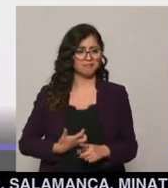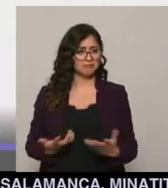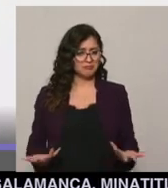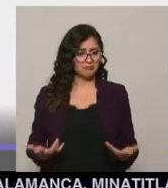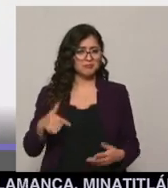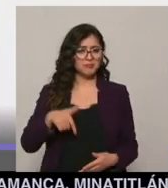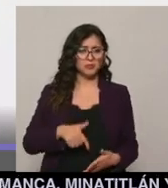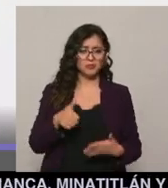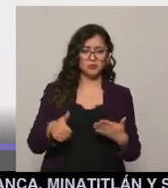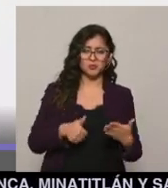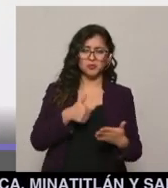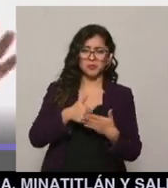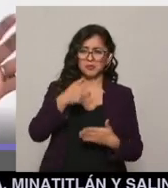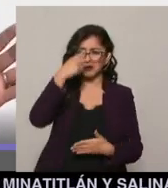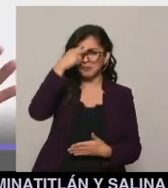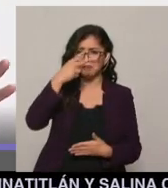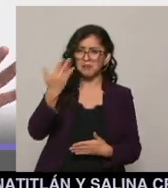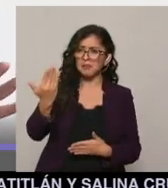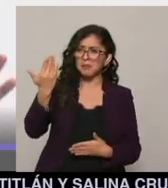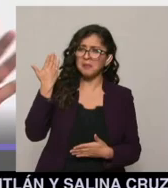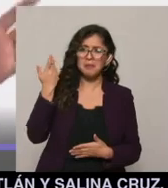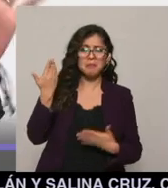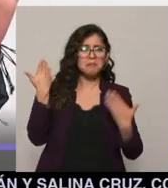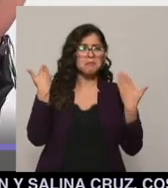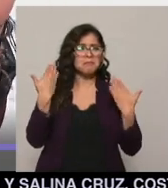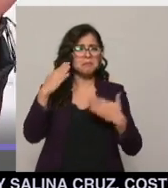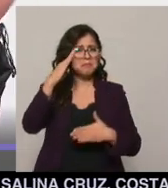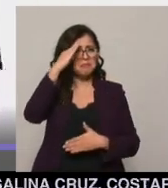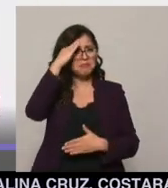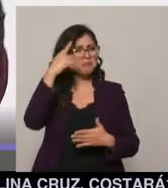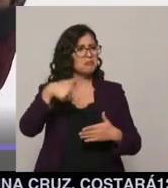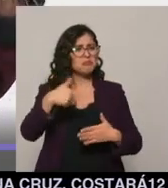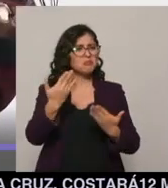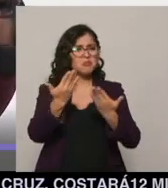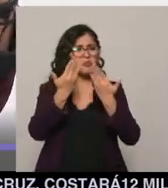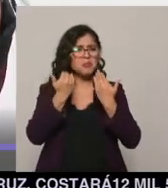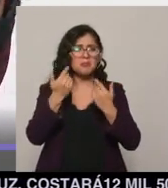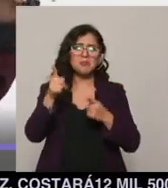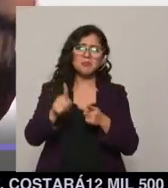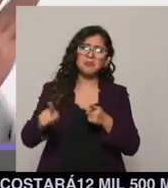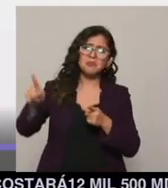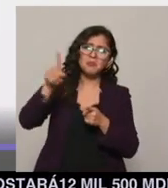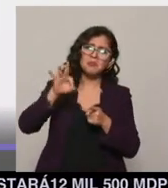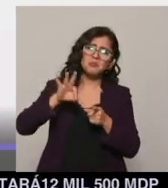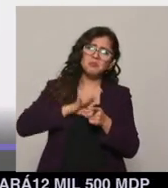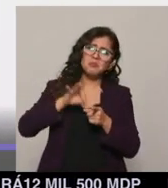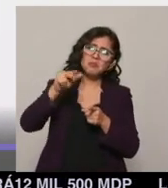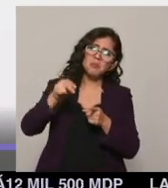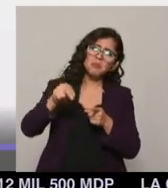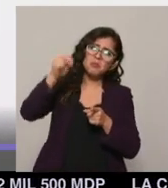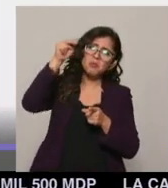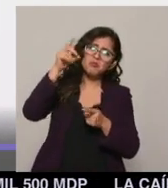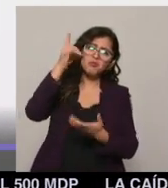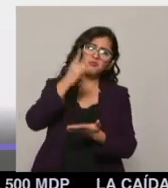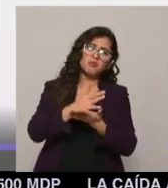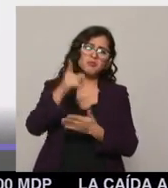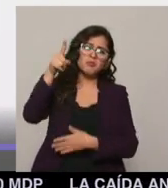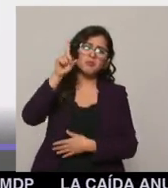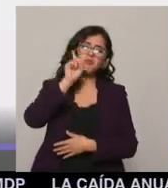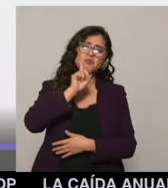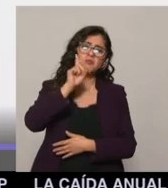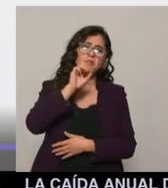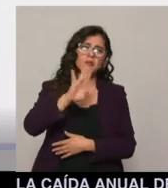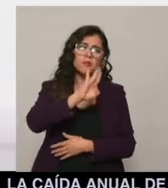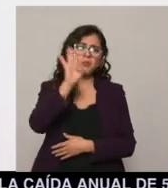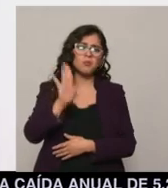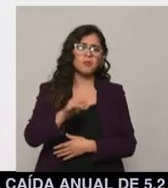parecía que no existía, parecía que era como, no hay, pasa en el norte, ¿no? Allá con las muertas de Juárez, ¿no?